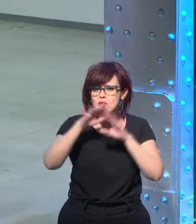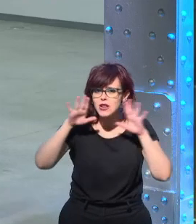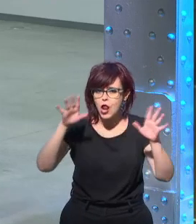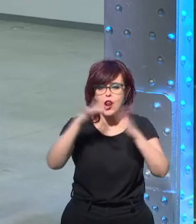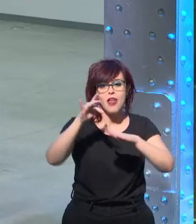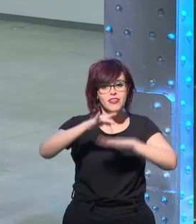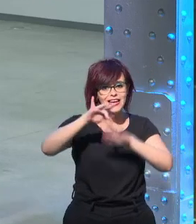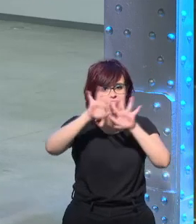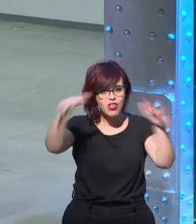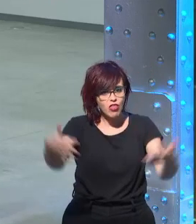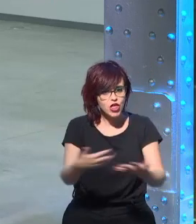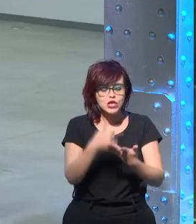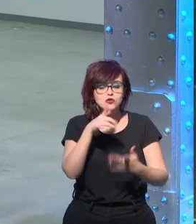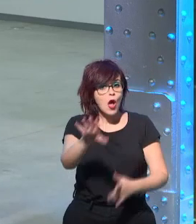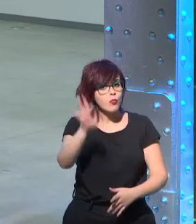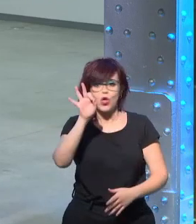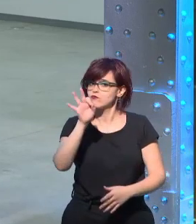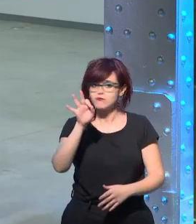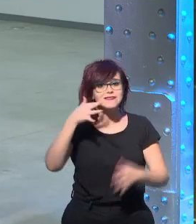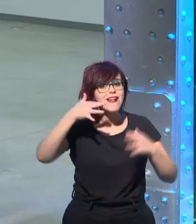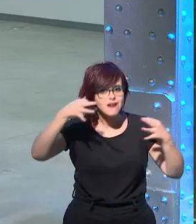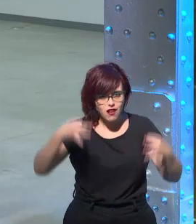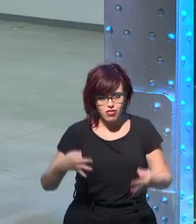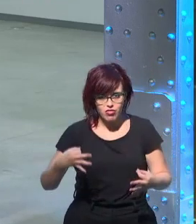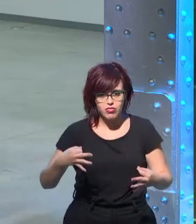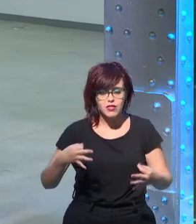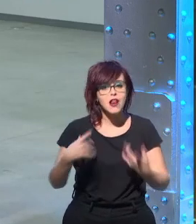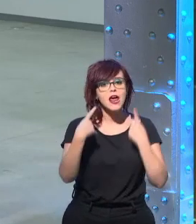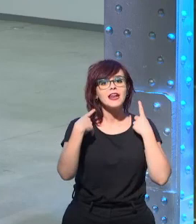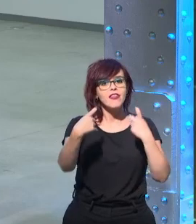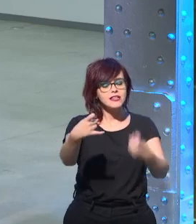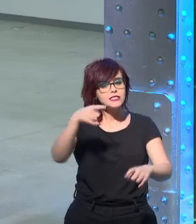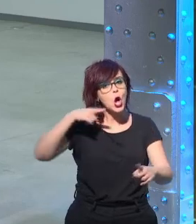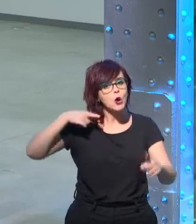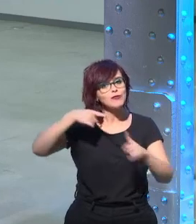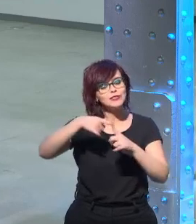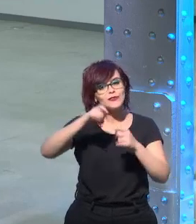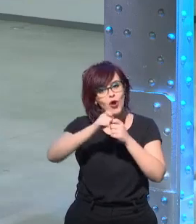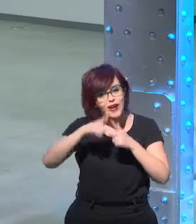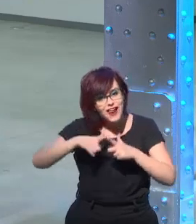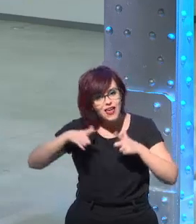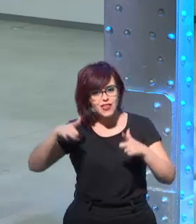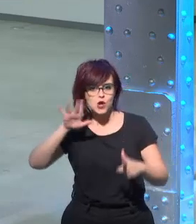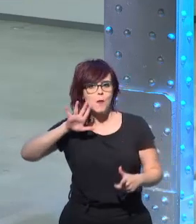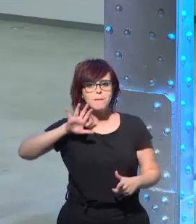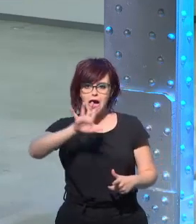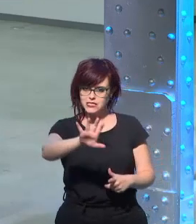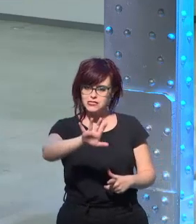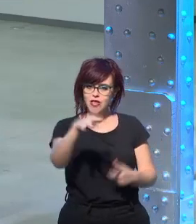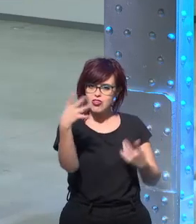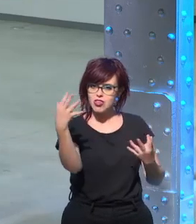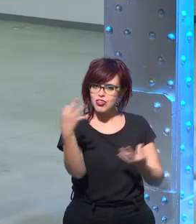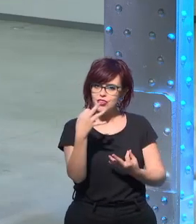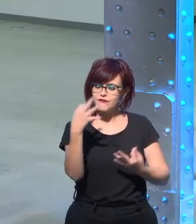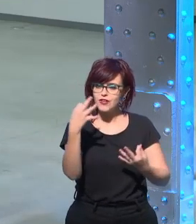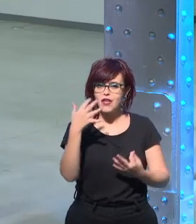digitalización no es una opción, es ya una realidad y es una necesidad para crecer como país, para generar